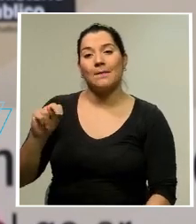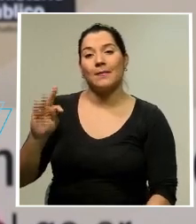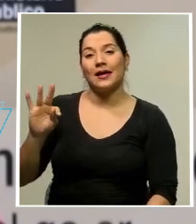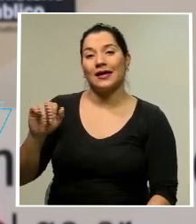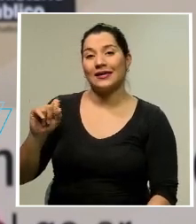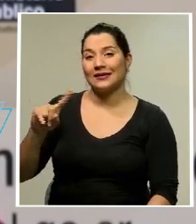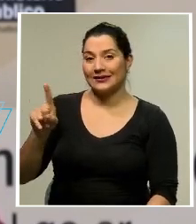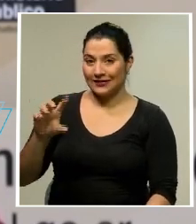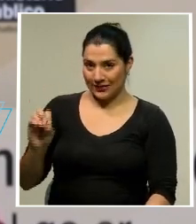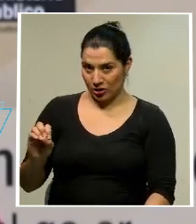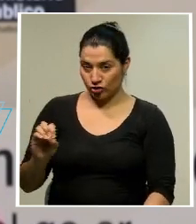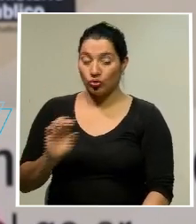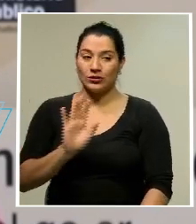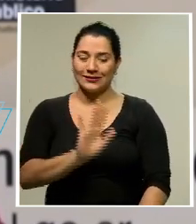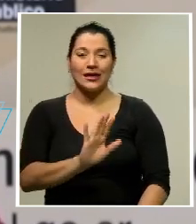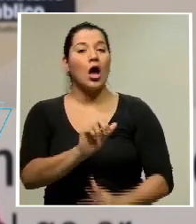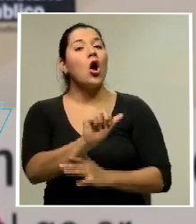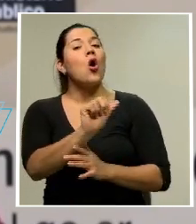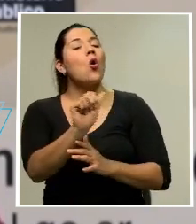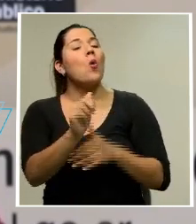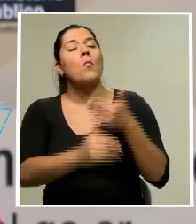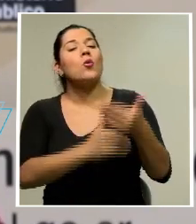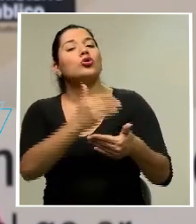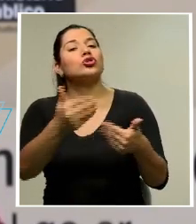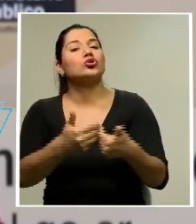concreto que en este caso tiene la numeración